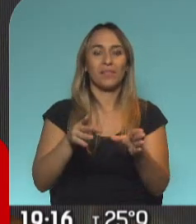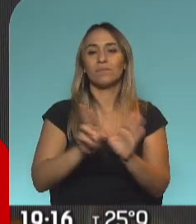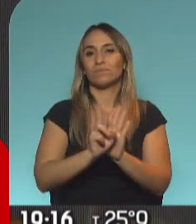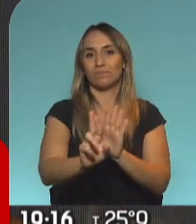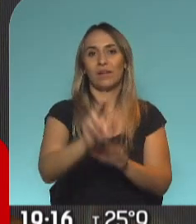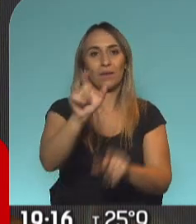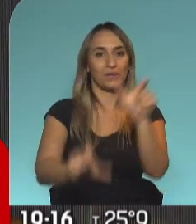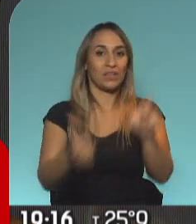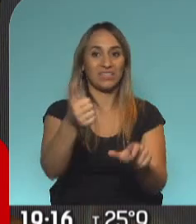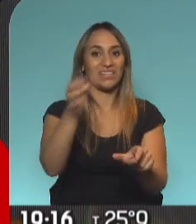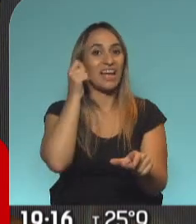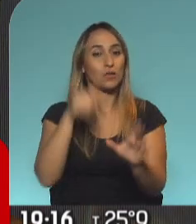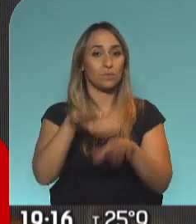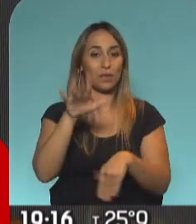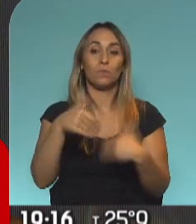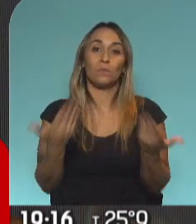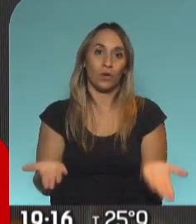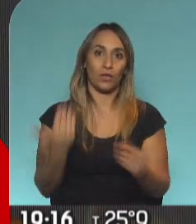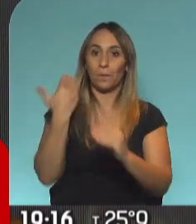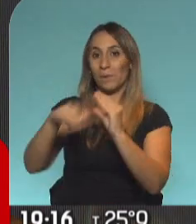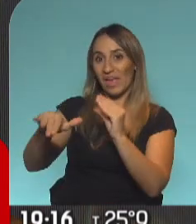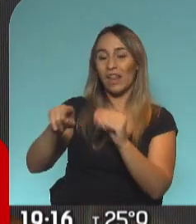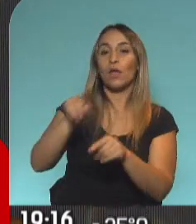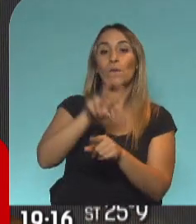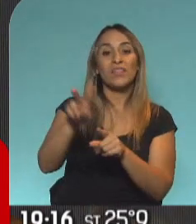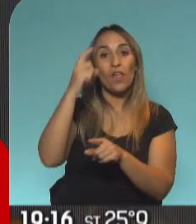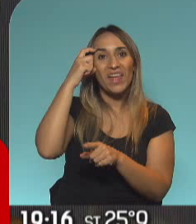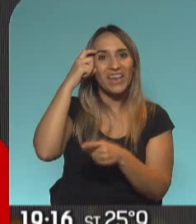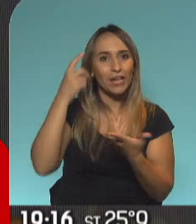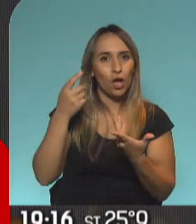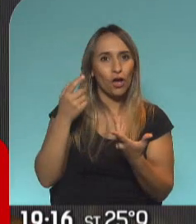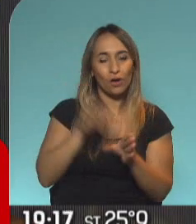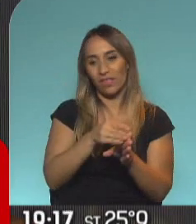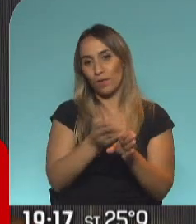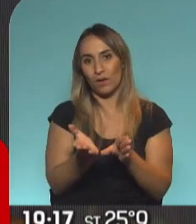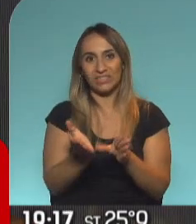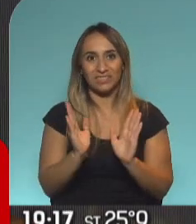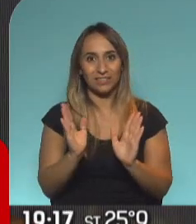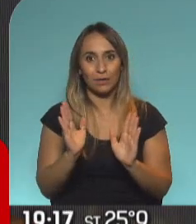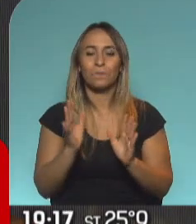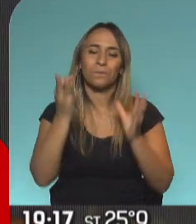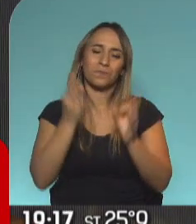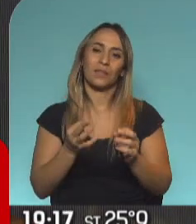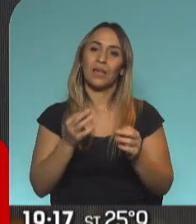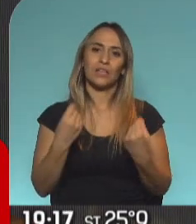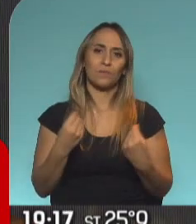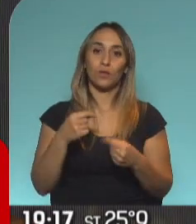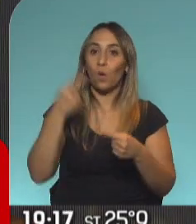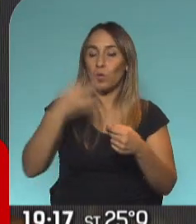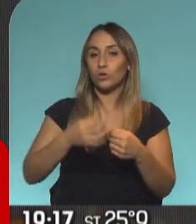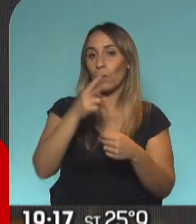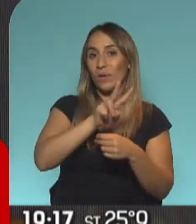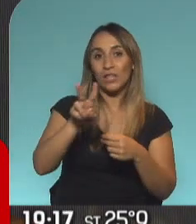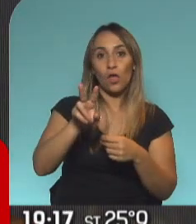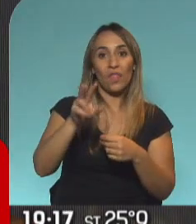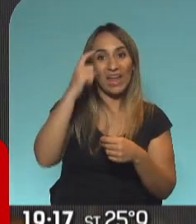mails son el 22 de enero. Y ahí arranca, lo que pasan dos cosas. Empiezan a llegar menos vacunas de las que se esperaban, entonces